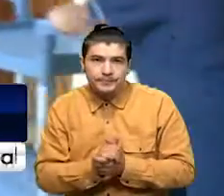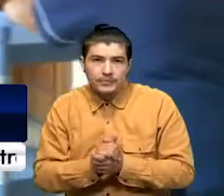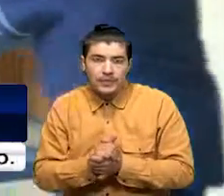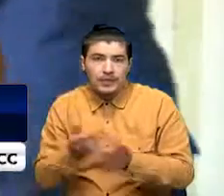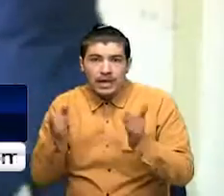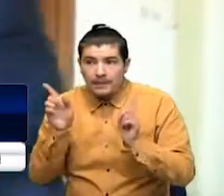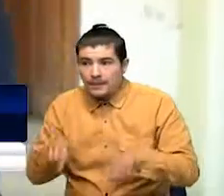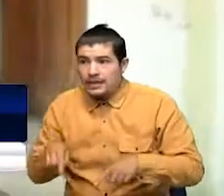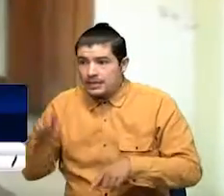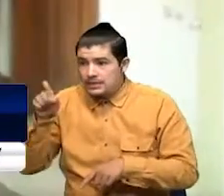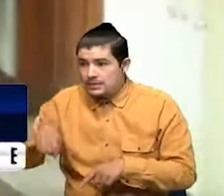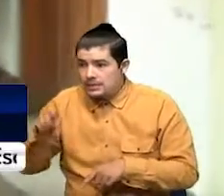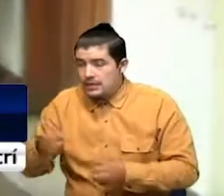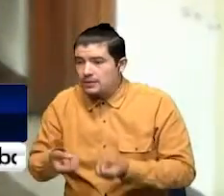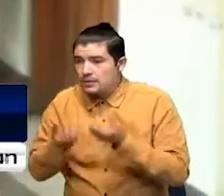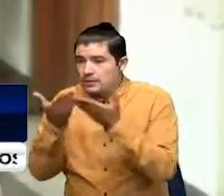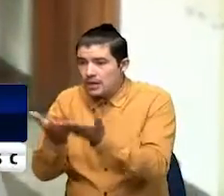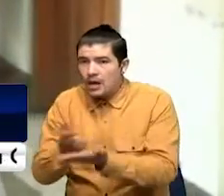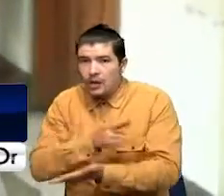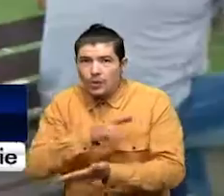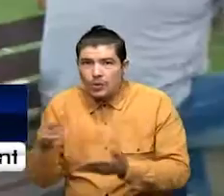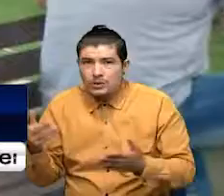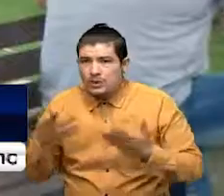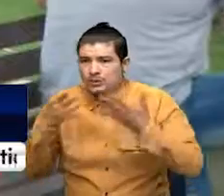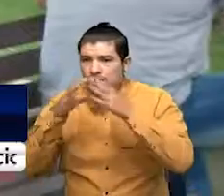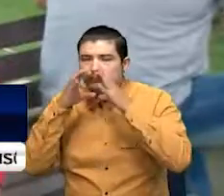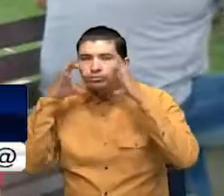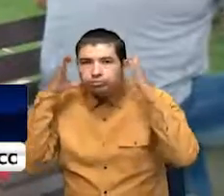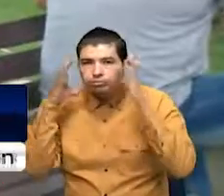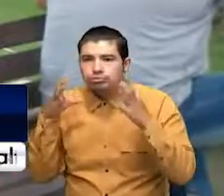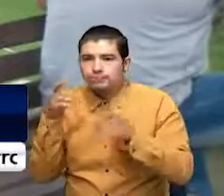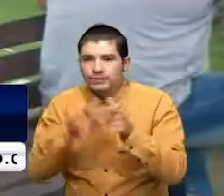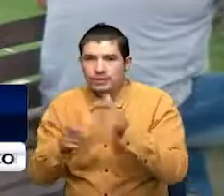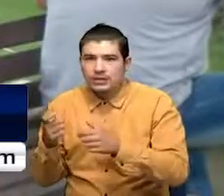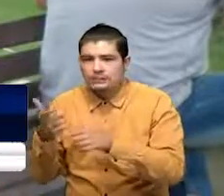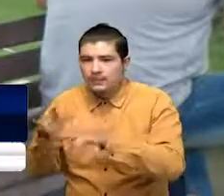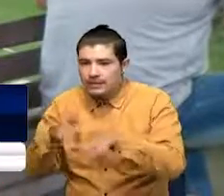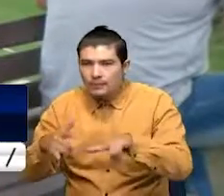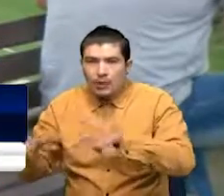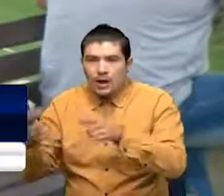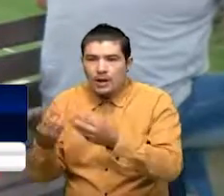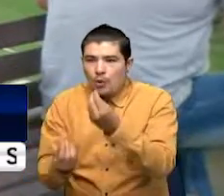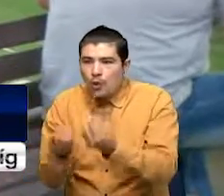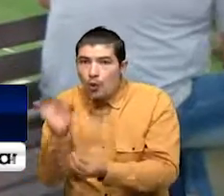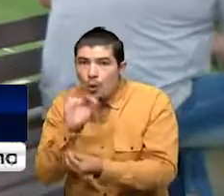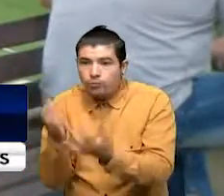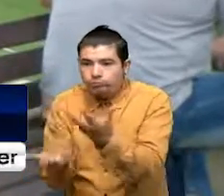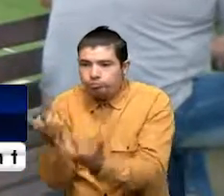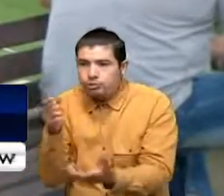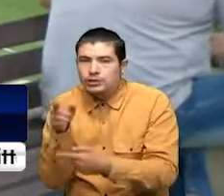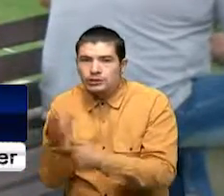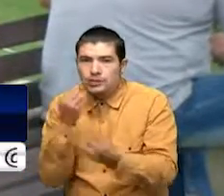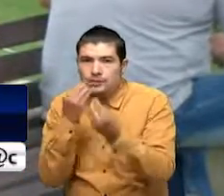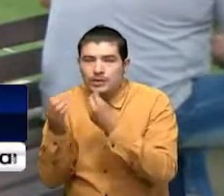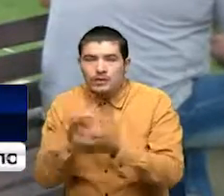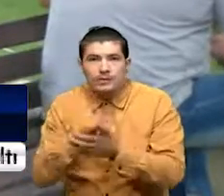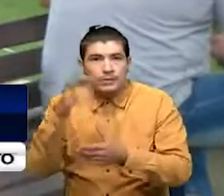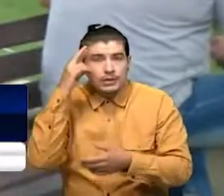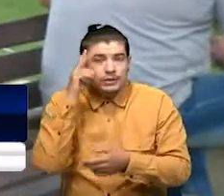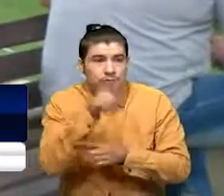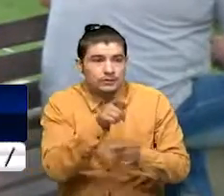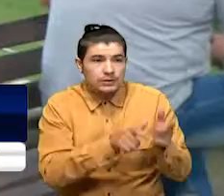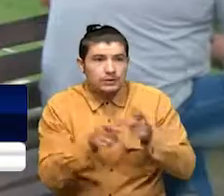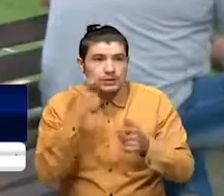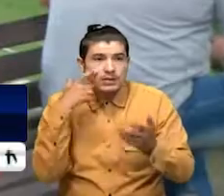entregarle otra dotación a las manipuladoras en cuanto a las observaciones con en la visita nuestra nos están encontrando